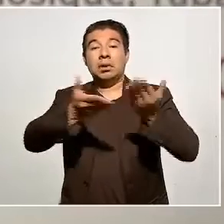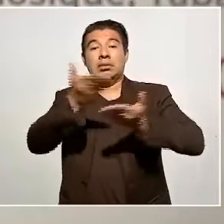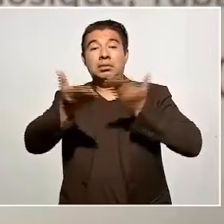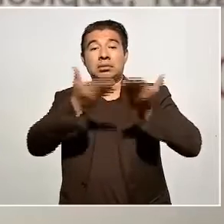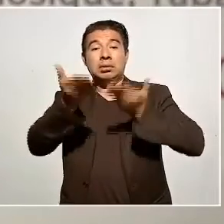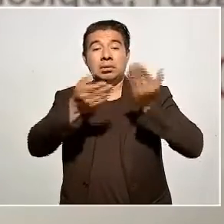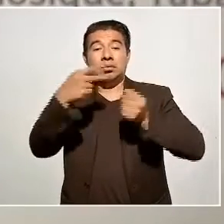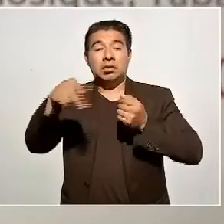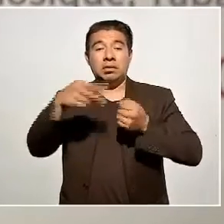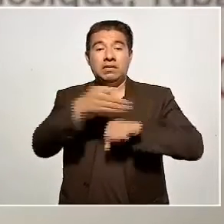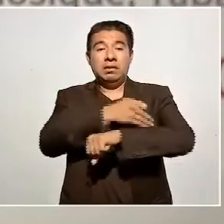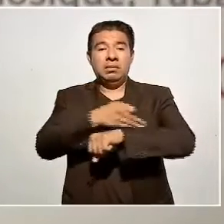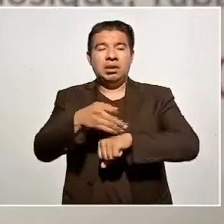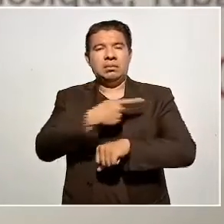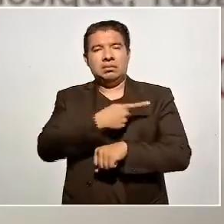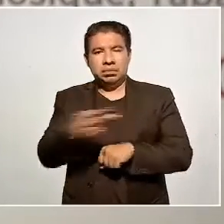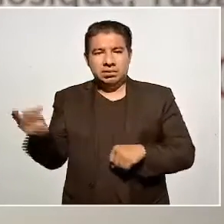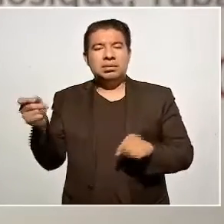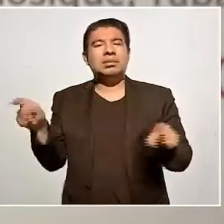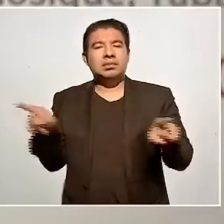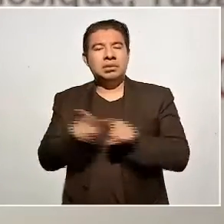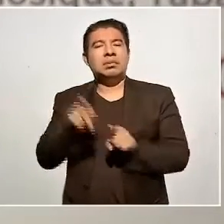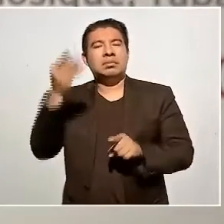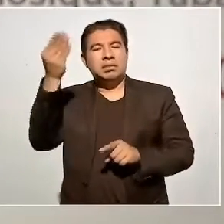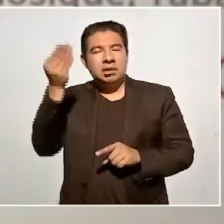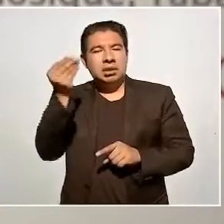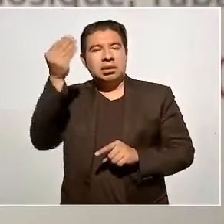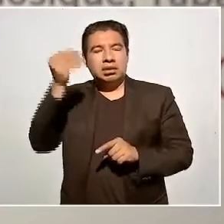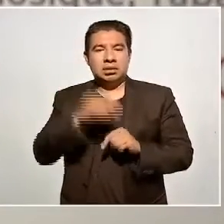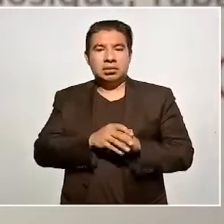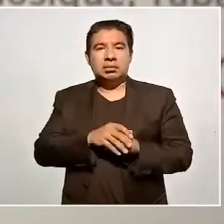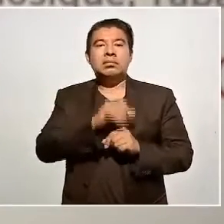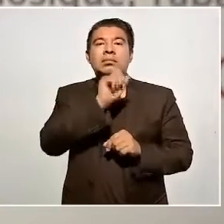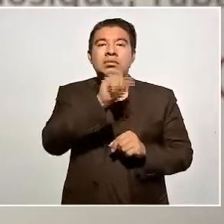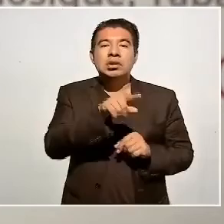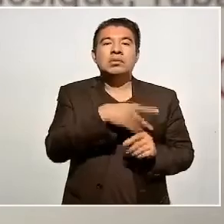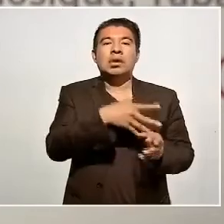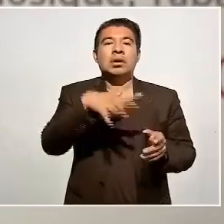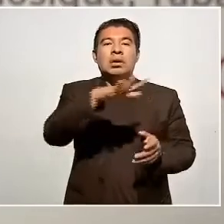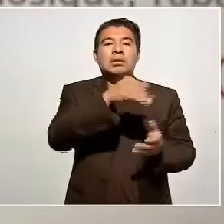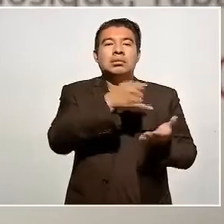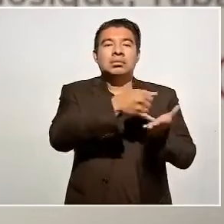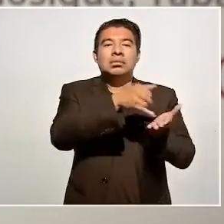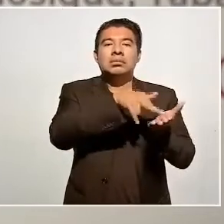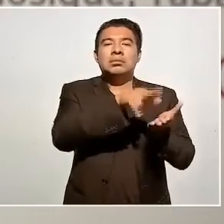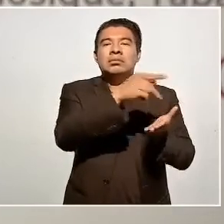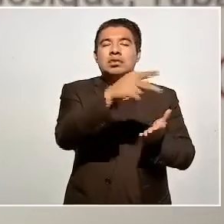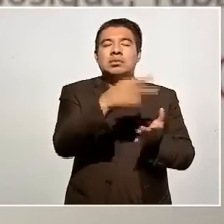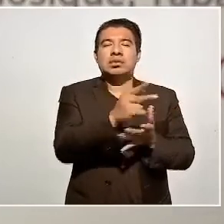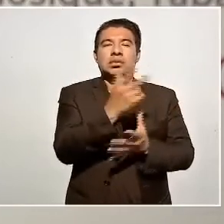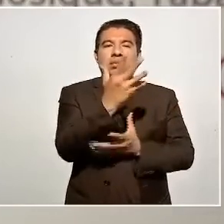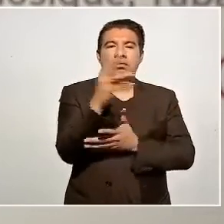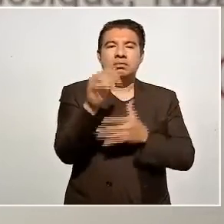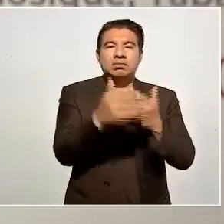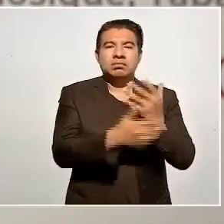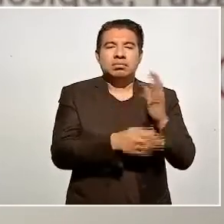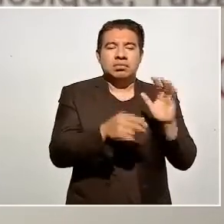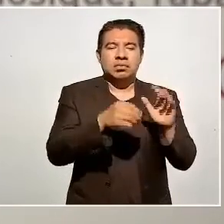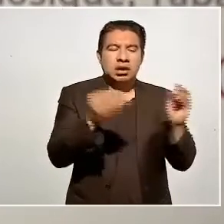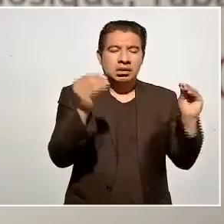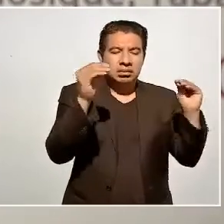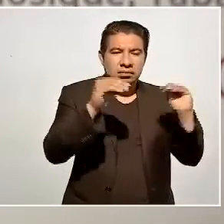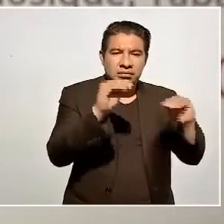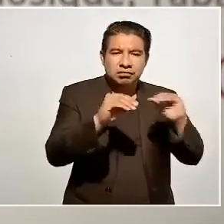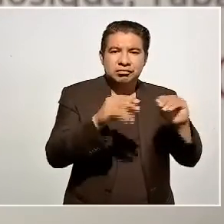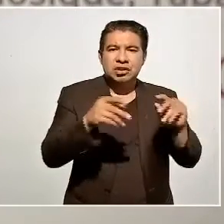familias pobres, el programa Sembrando Vida, que se aplica aquí en Tenosí, que se aplica en